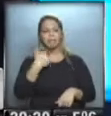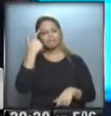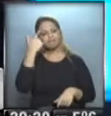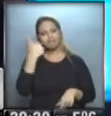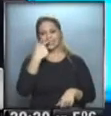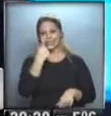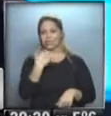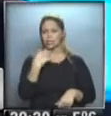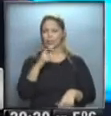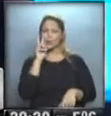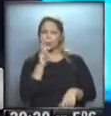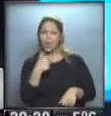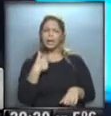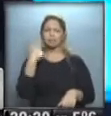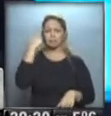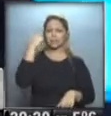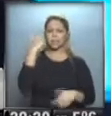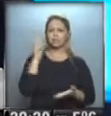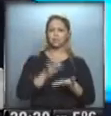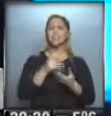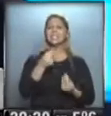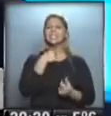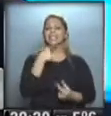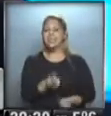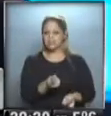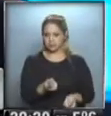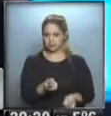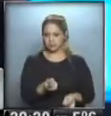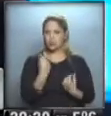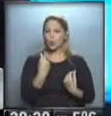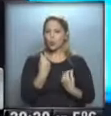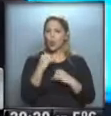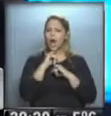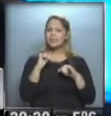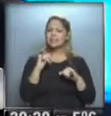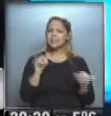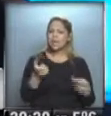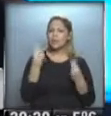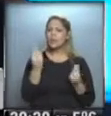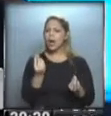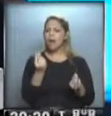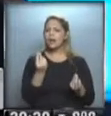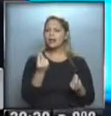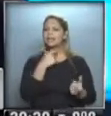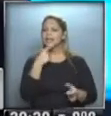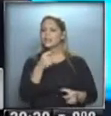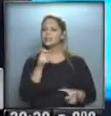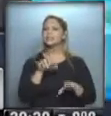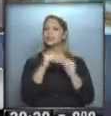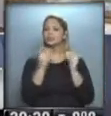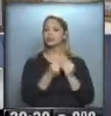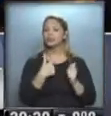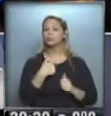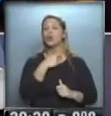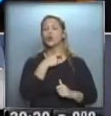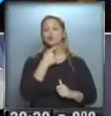interesante analizar o ver el significado que tiene, cuál es el mensaje de las urnas en este sentido. Pero realmente me